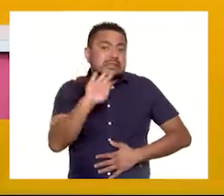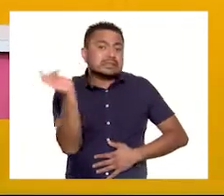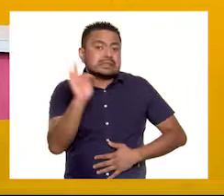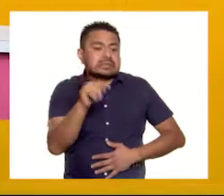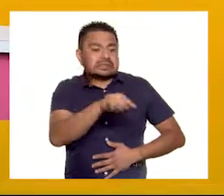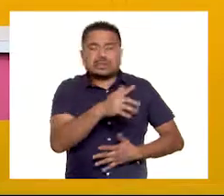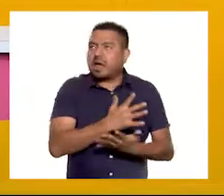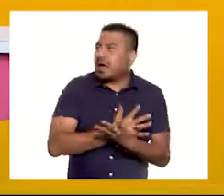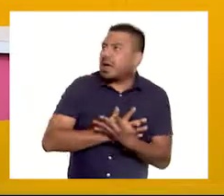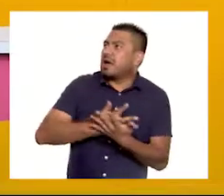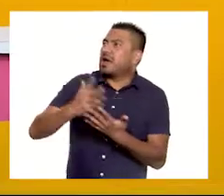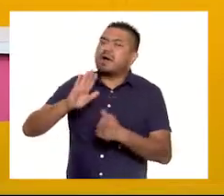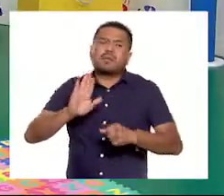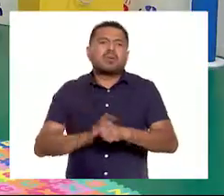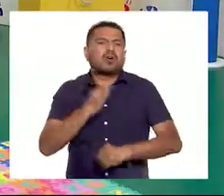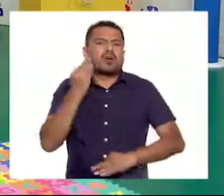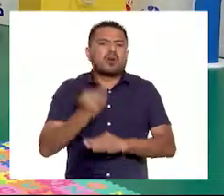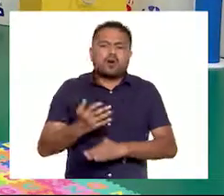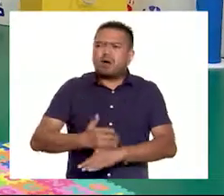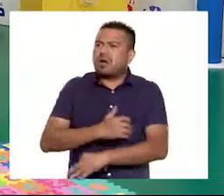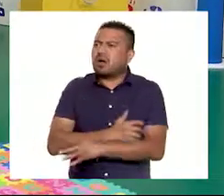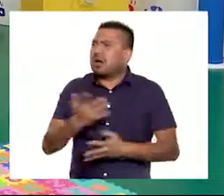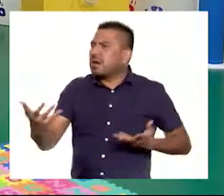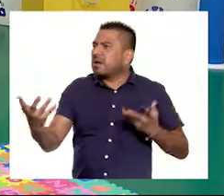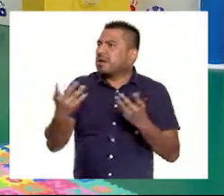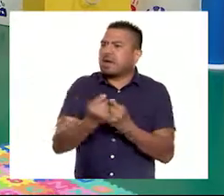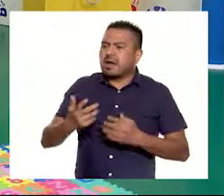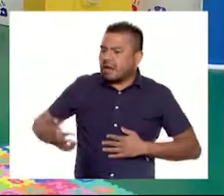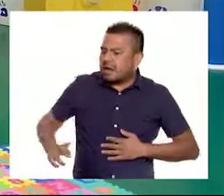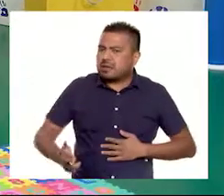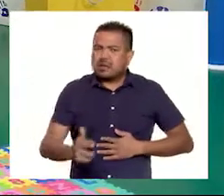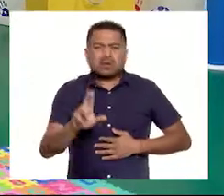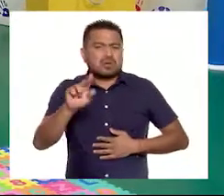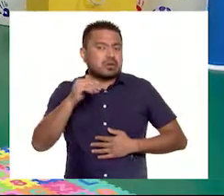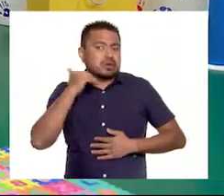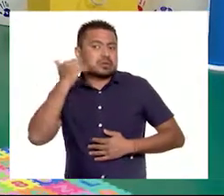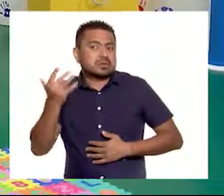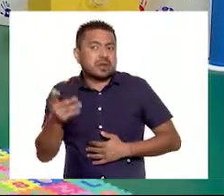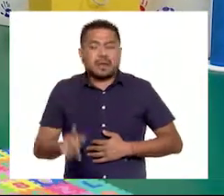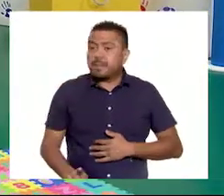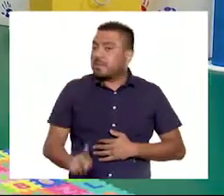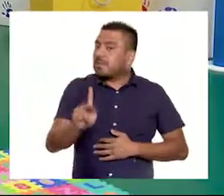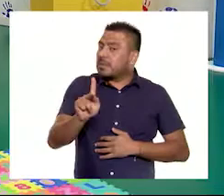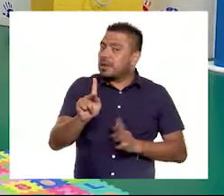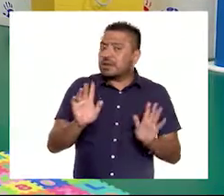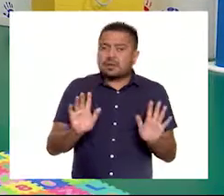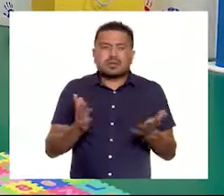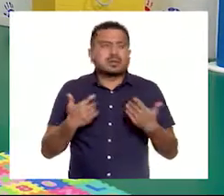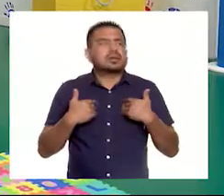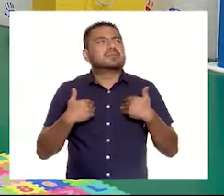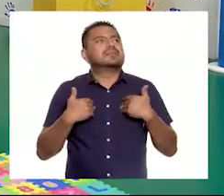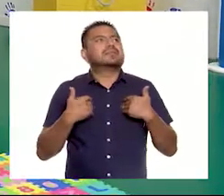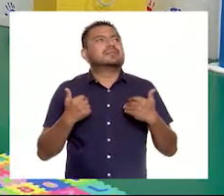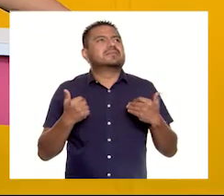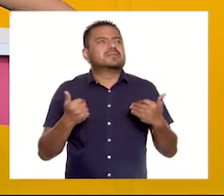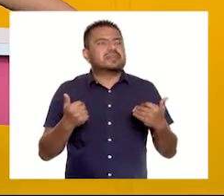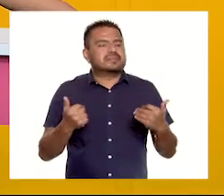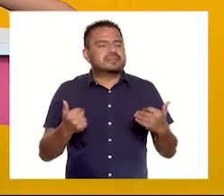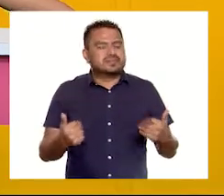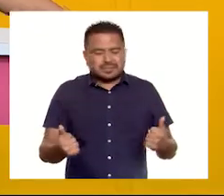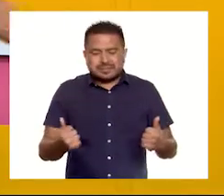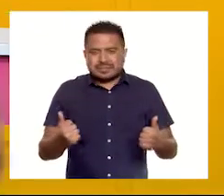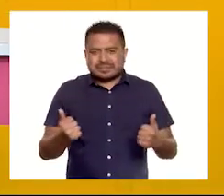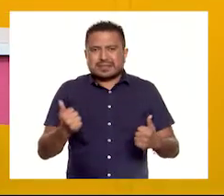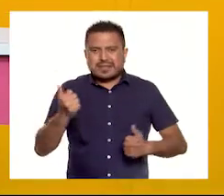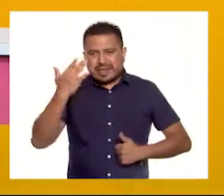ustedes exageraban porque no querer acompañarme a mí al arroyo. Pero ya entendí. Sé que